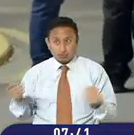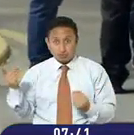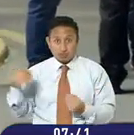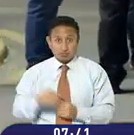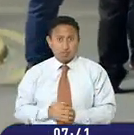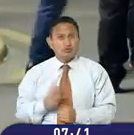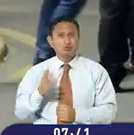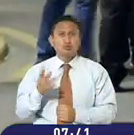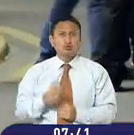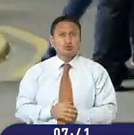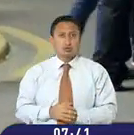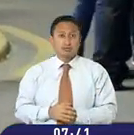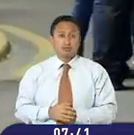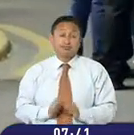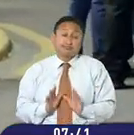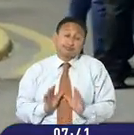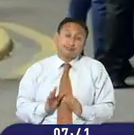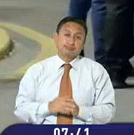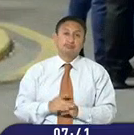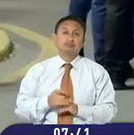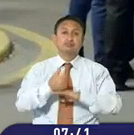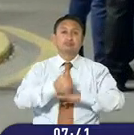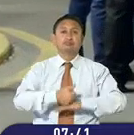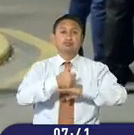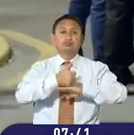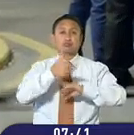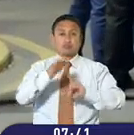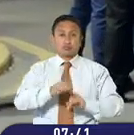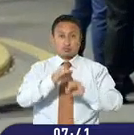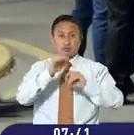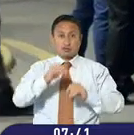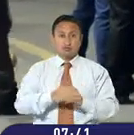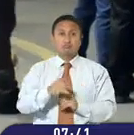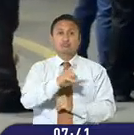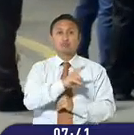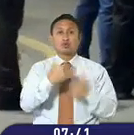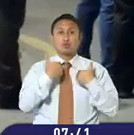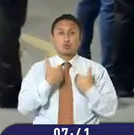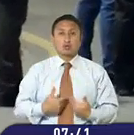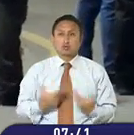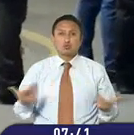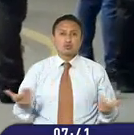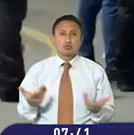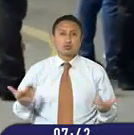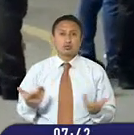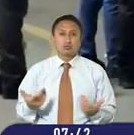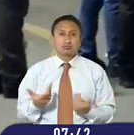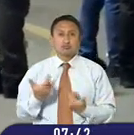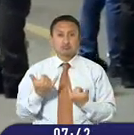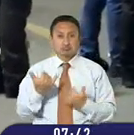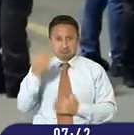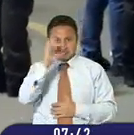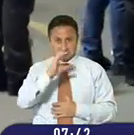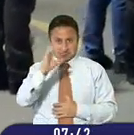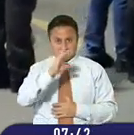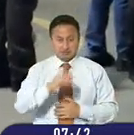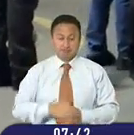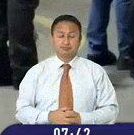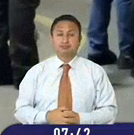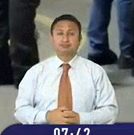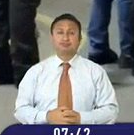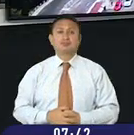días. Ahora las unidades especializadas tratan de ubicar el cuerpo de la víctima, informó Richard